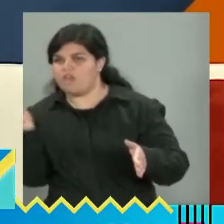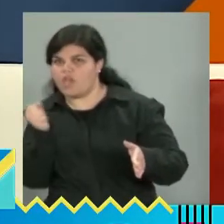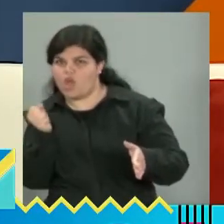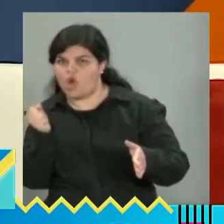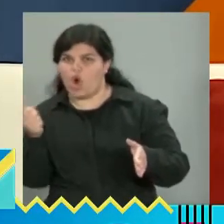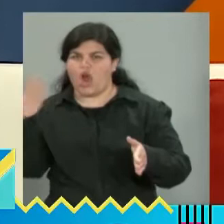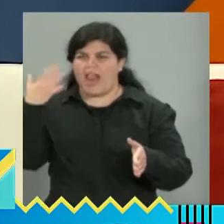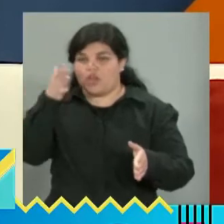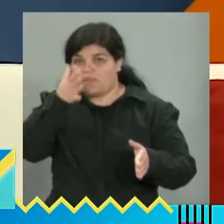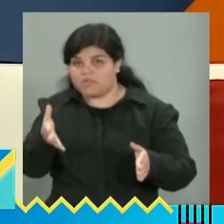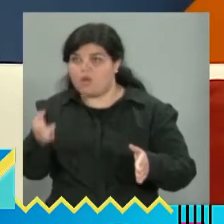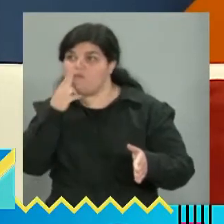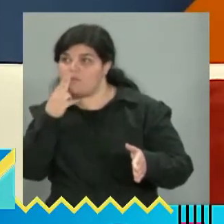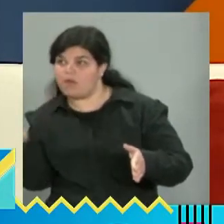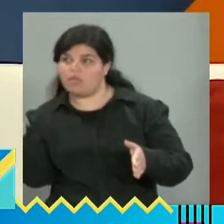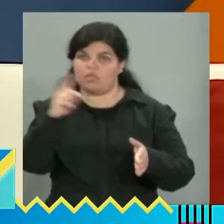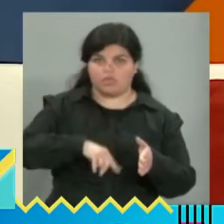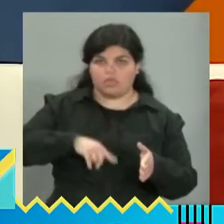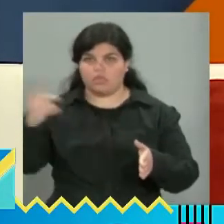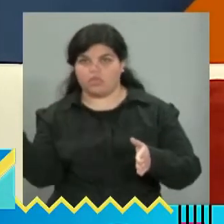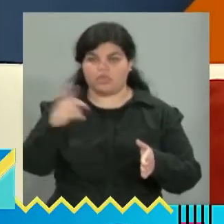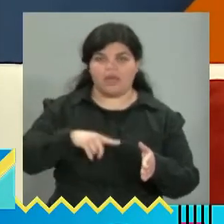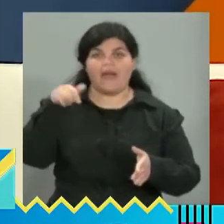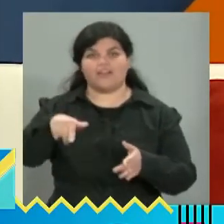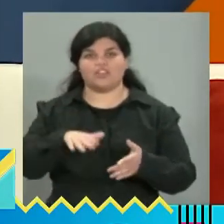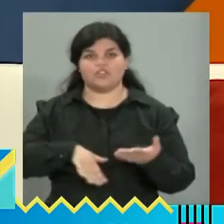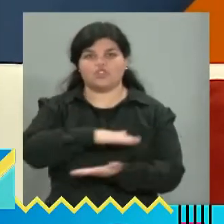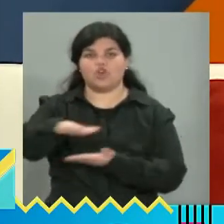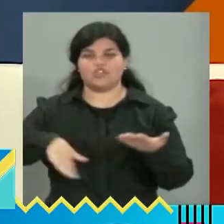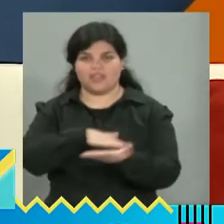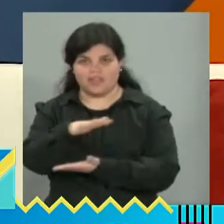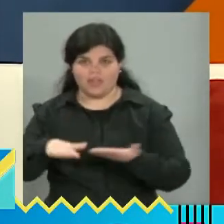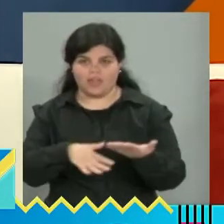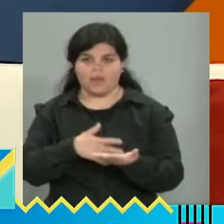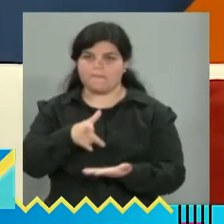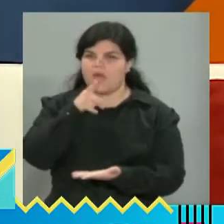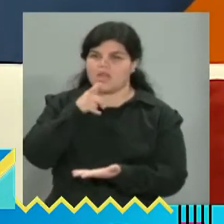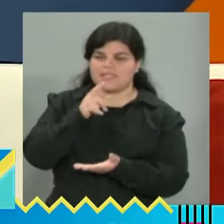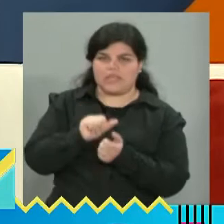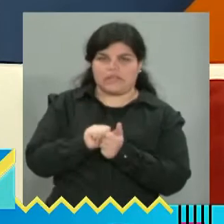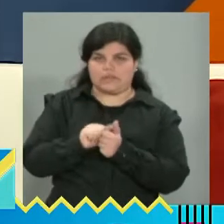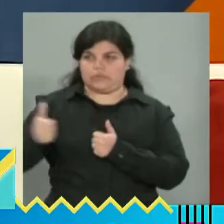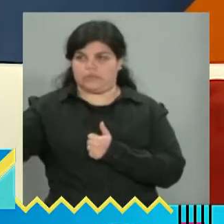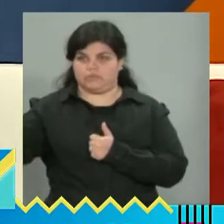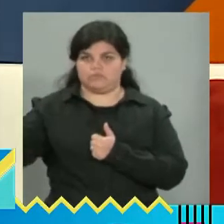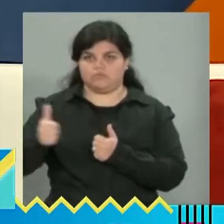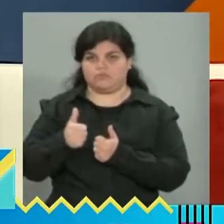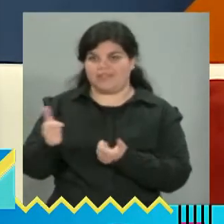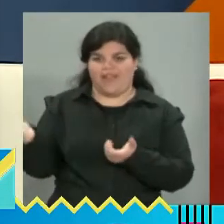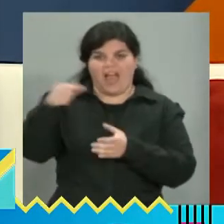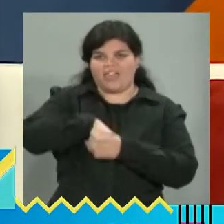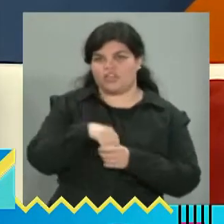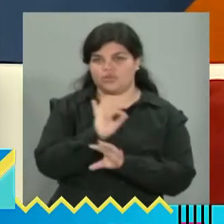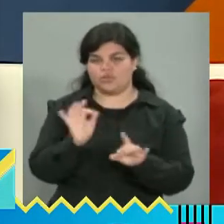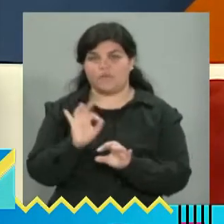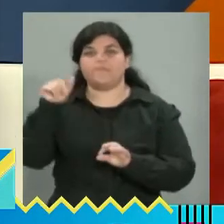tomar calor, volver, y empiezan a verse aislados socialmente. En eso ayudó muchísimo la ley, en proteger al no fumador, de que pudiera